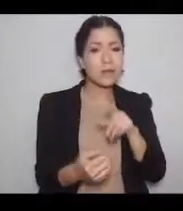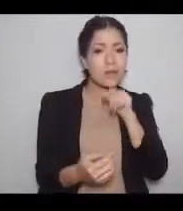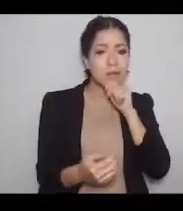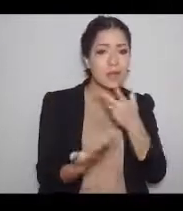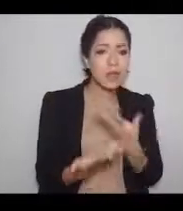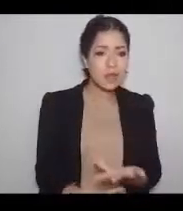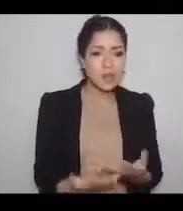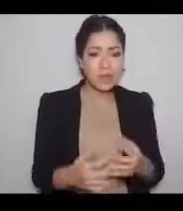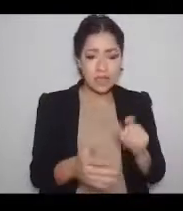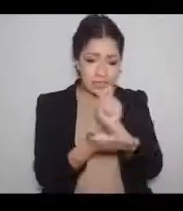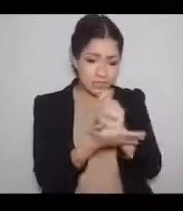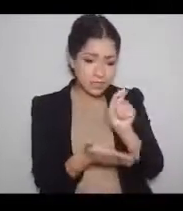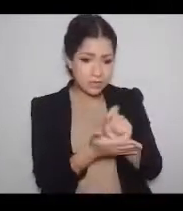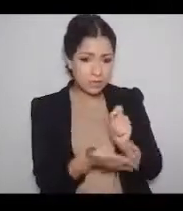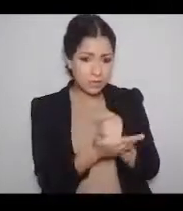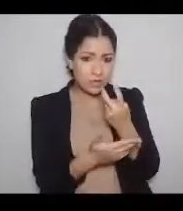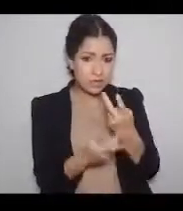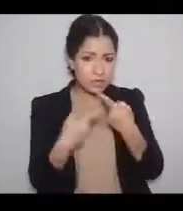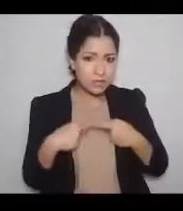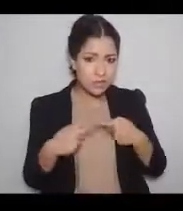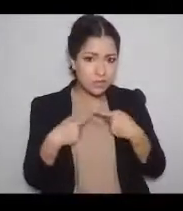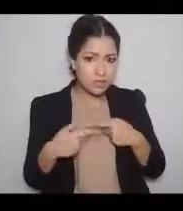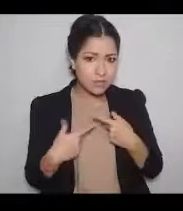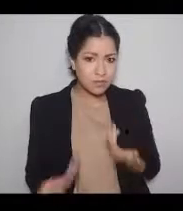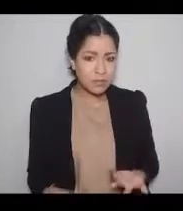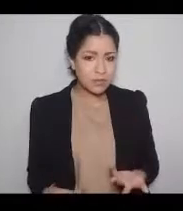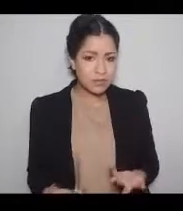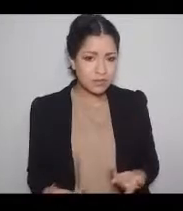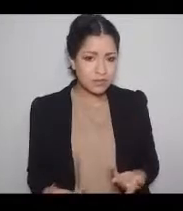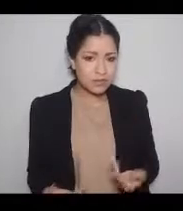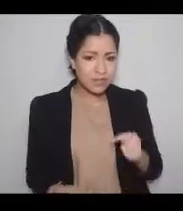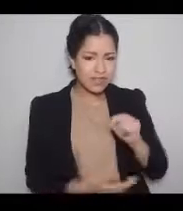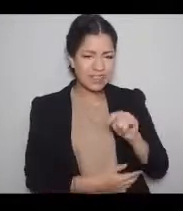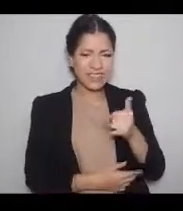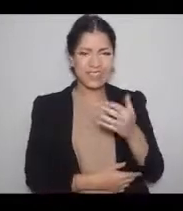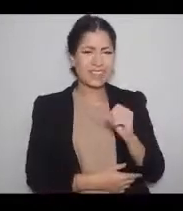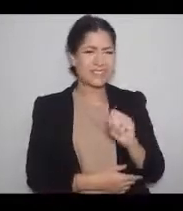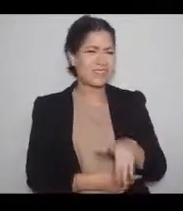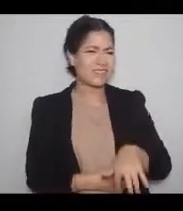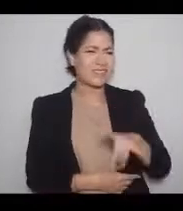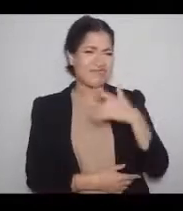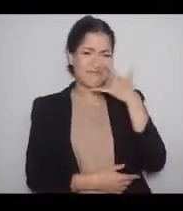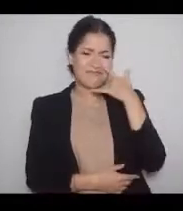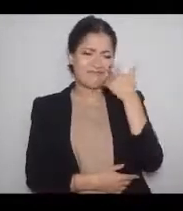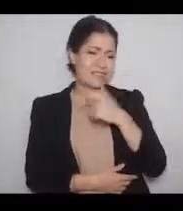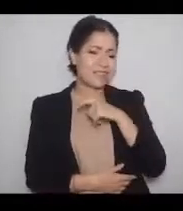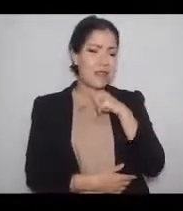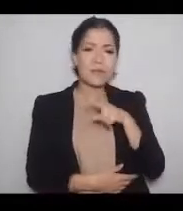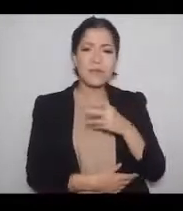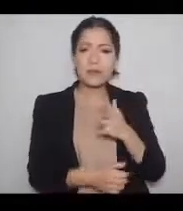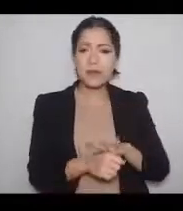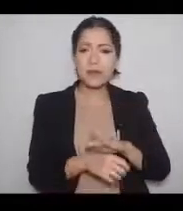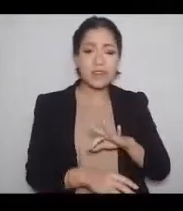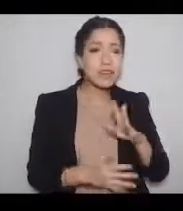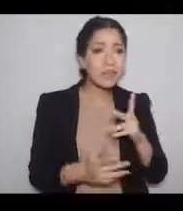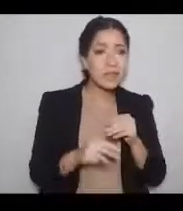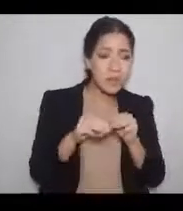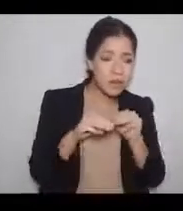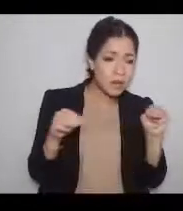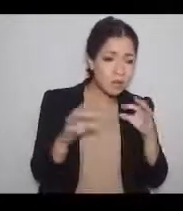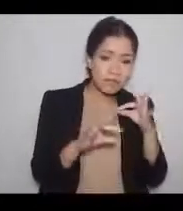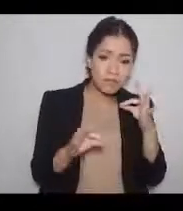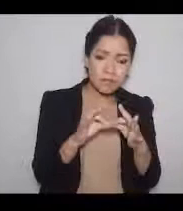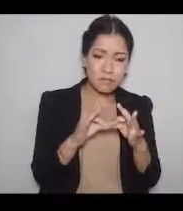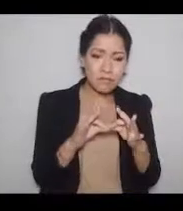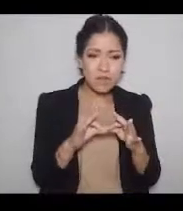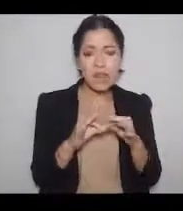La pugna de Kepler y Tico, la pugna de Hamlet y Lear. Tico era un pinche excéntrico. Lo más raro es que su mayor excentricidad era la precisión. Solo pero... me